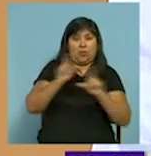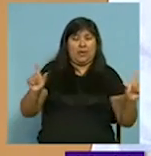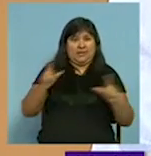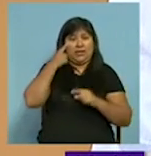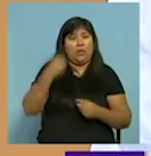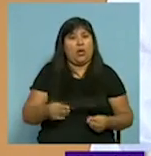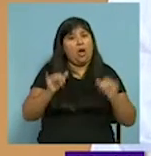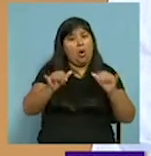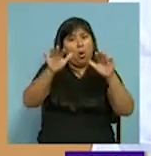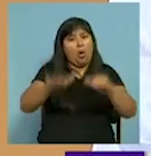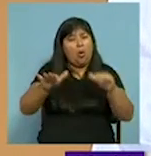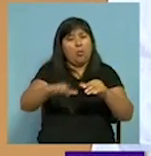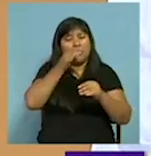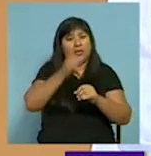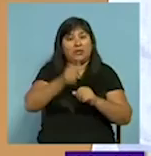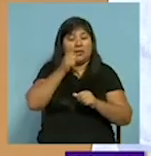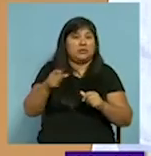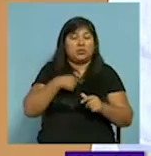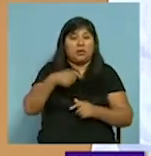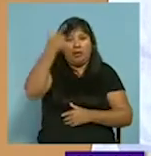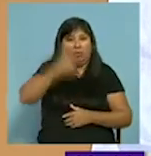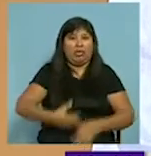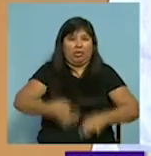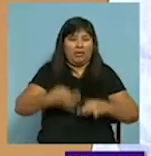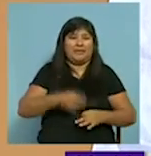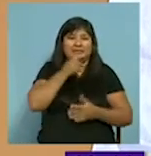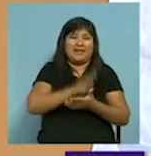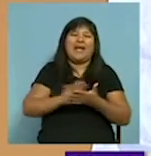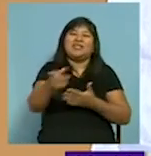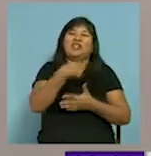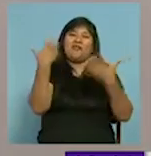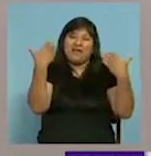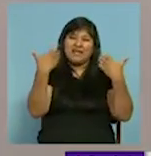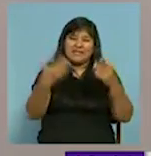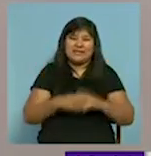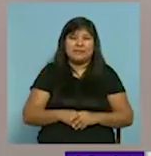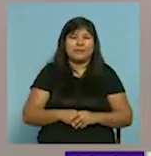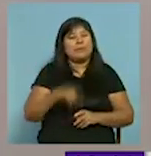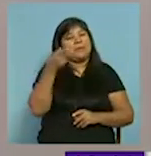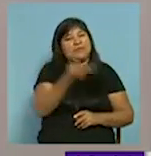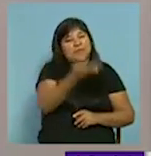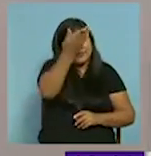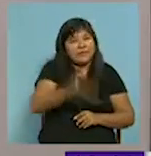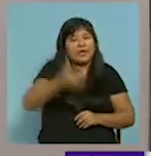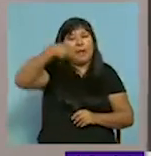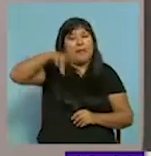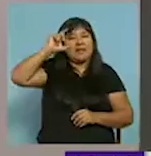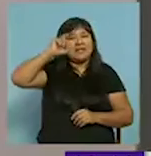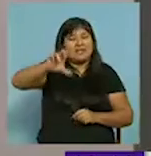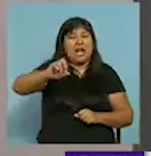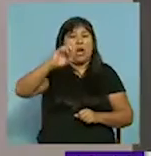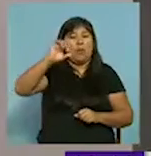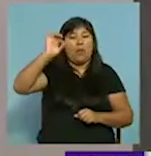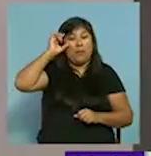jóvenes sin control felicidades marcelo popeye herrera el presente de un tello que le ha ido